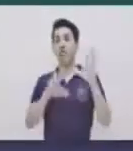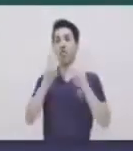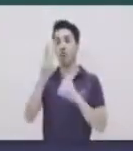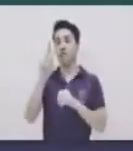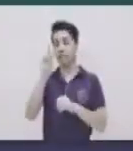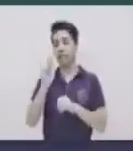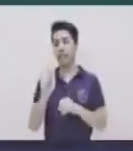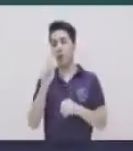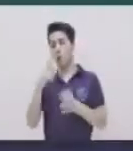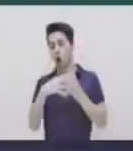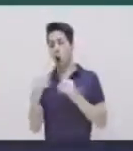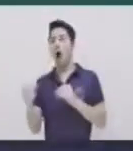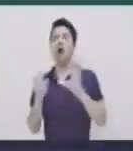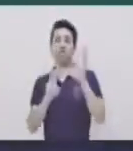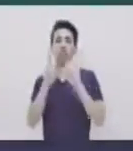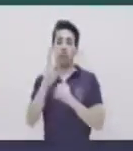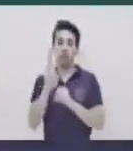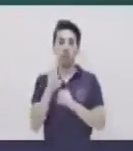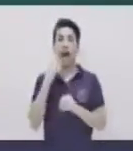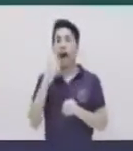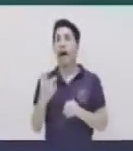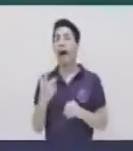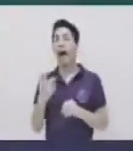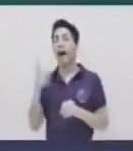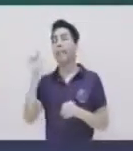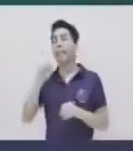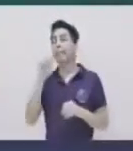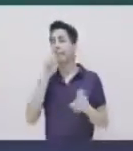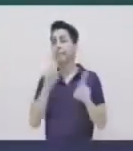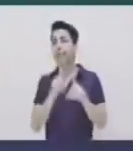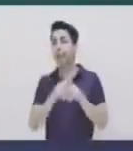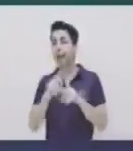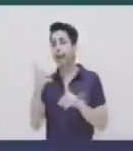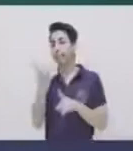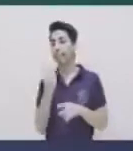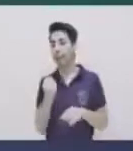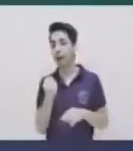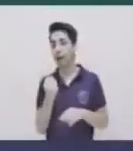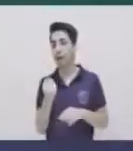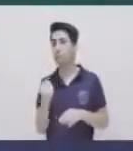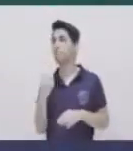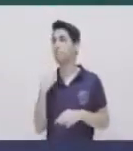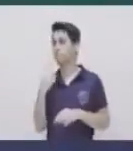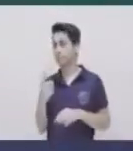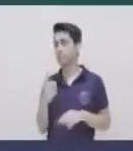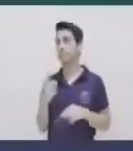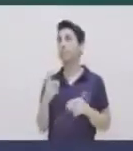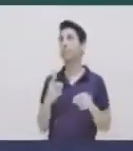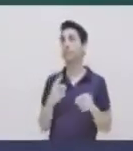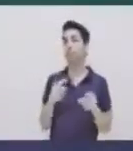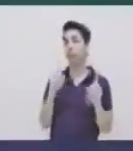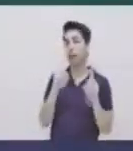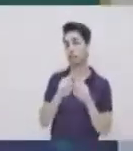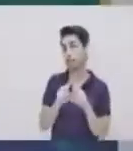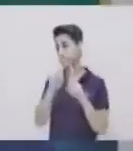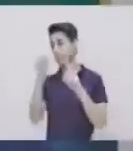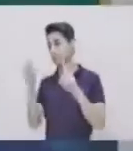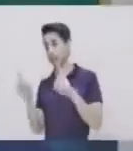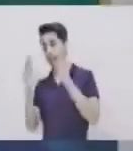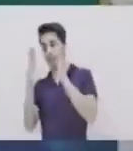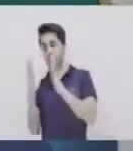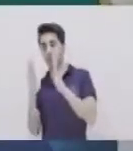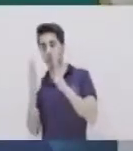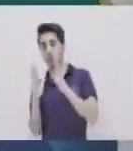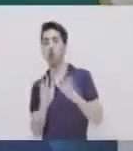1, 12. Entonces nos damos cuenta que nos queda entero también. Entonces, como ya habíamos dicho acá, tomamos la posición